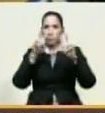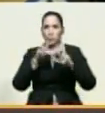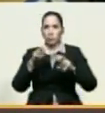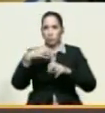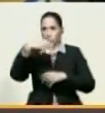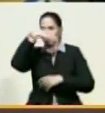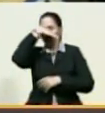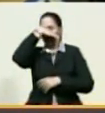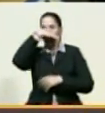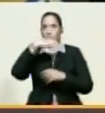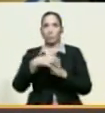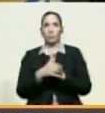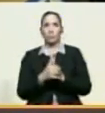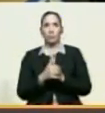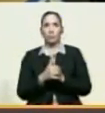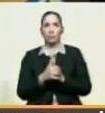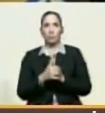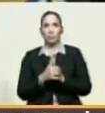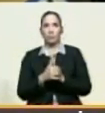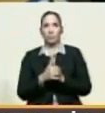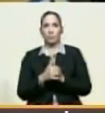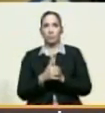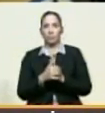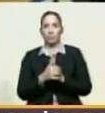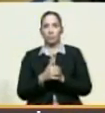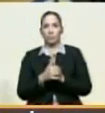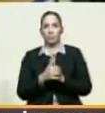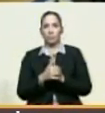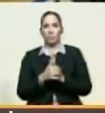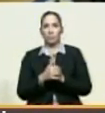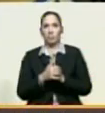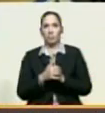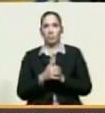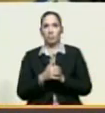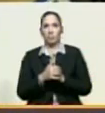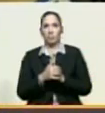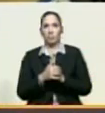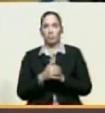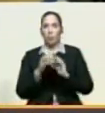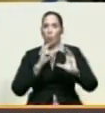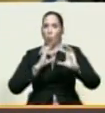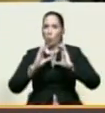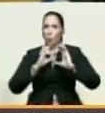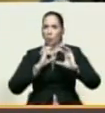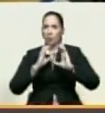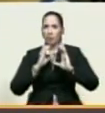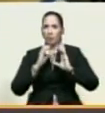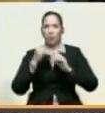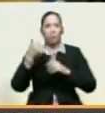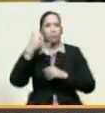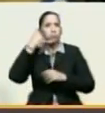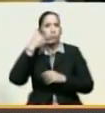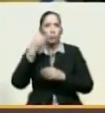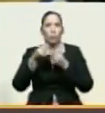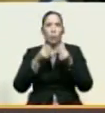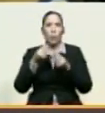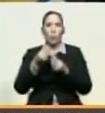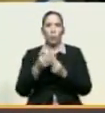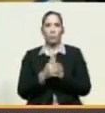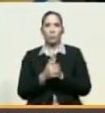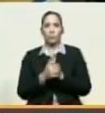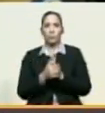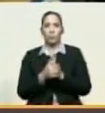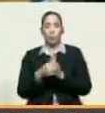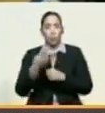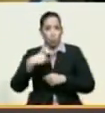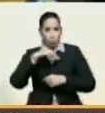delictivas. En cuanto al equipamiento de las comunicaciones, de las transmisiones, hemos